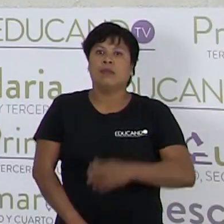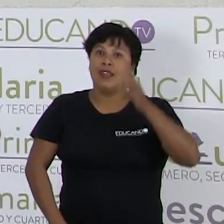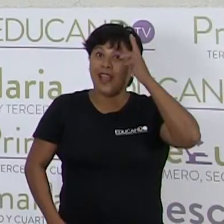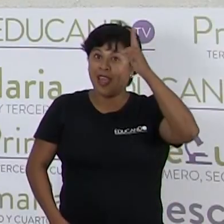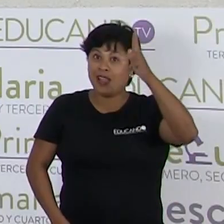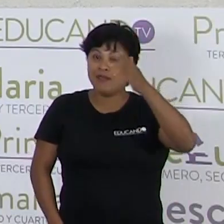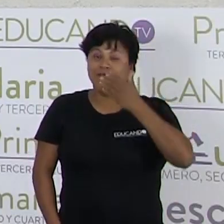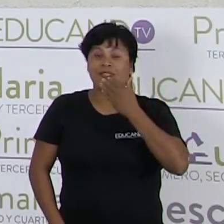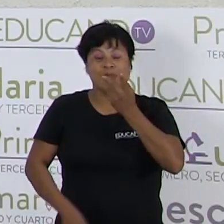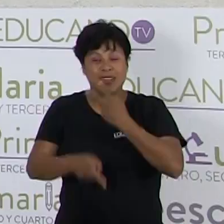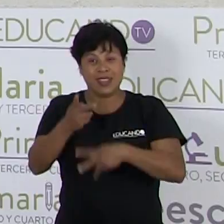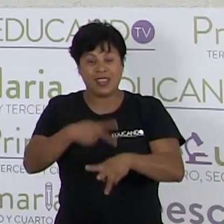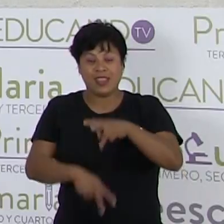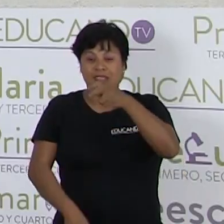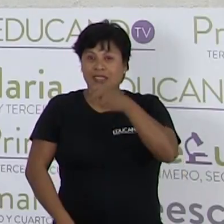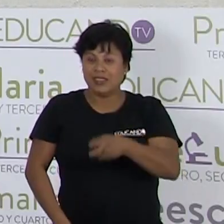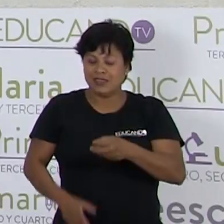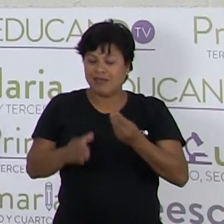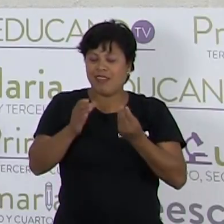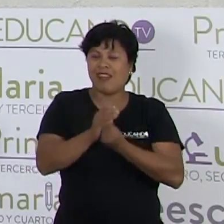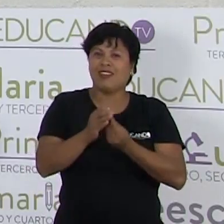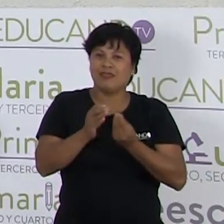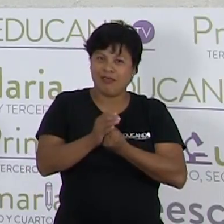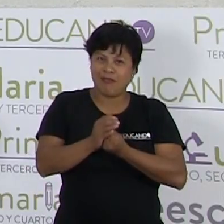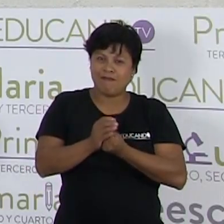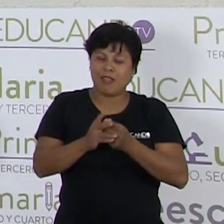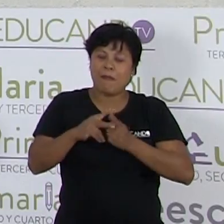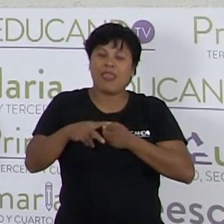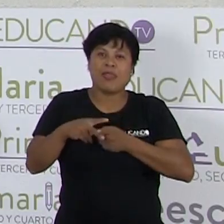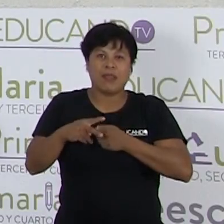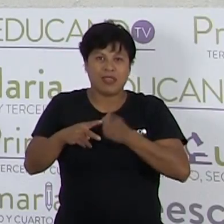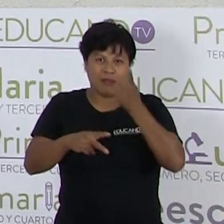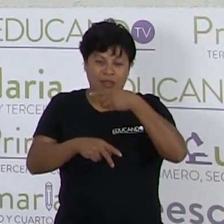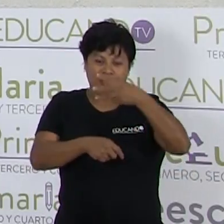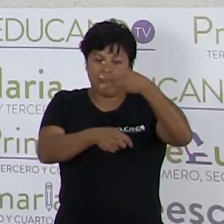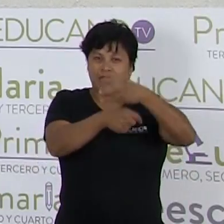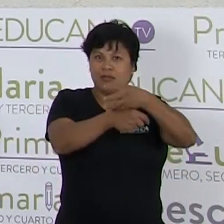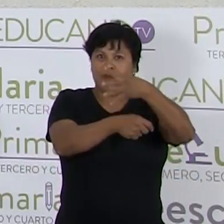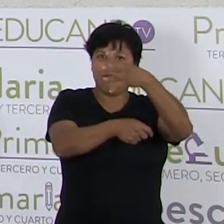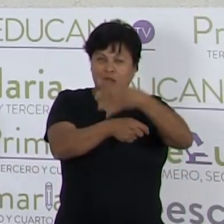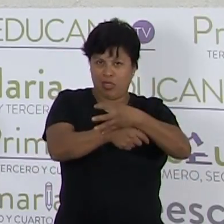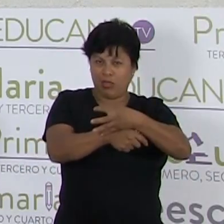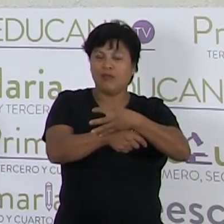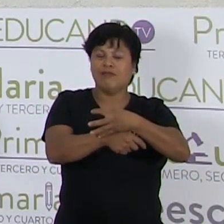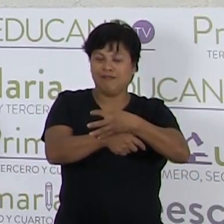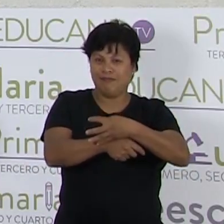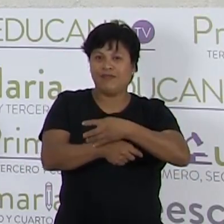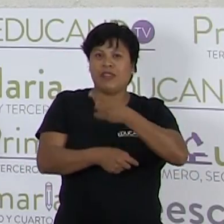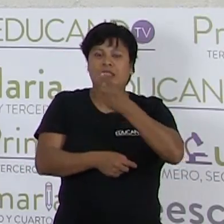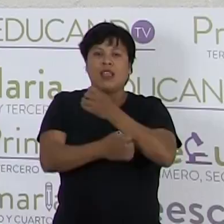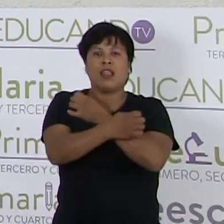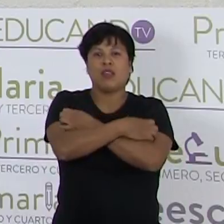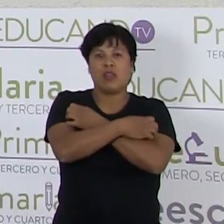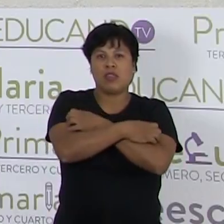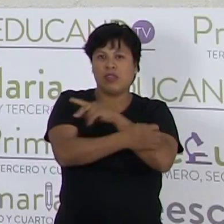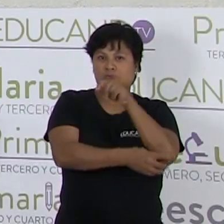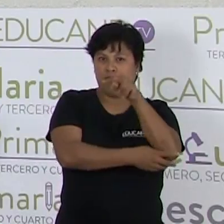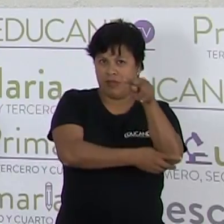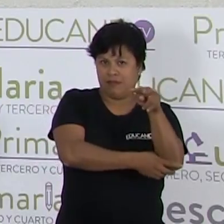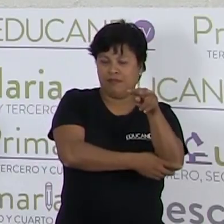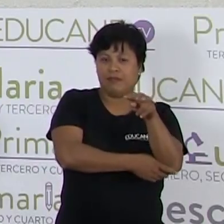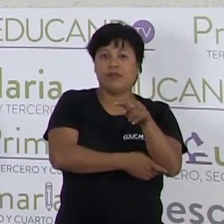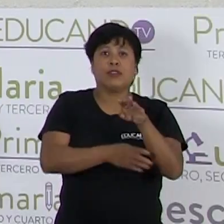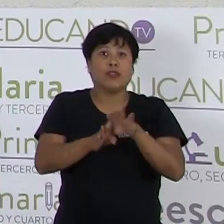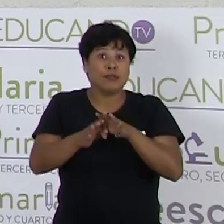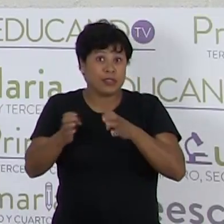Hola, bienvenidos a esta nueva sesión de Matemáticas para tercer y cuarto grado de primaria del programa Educando TV.